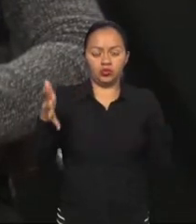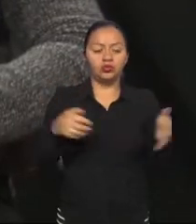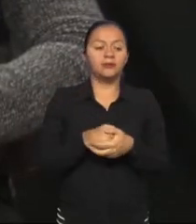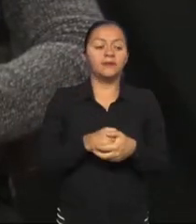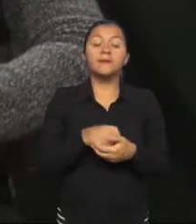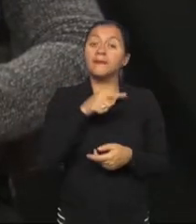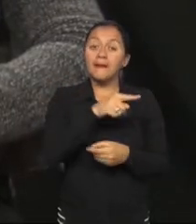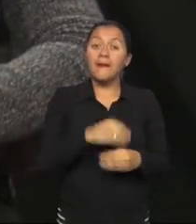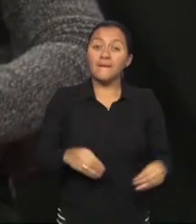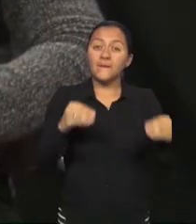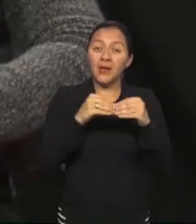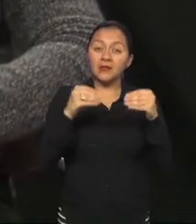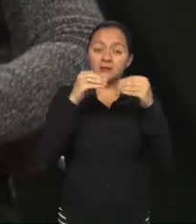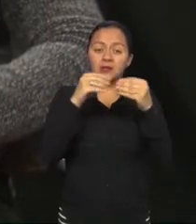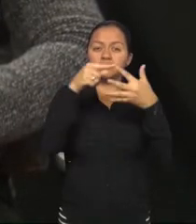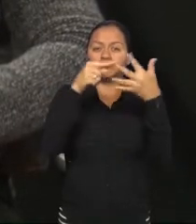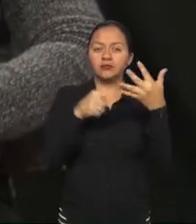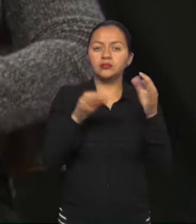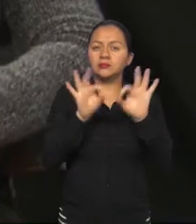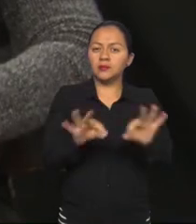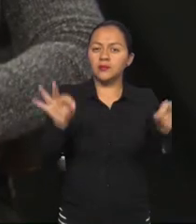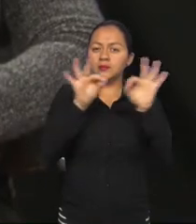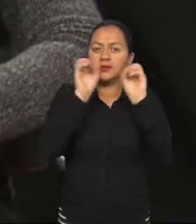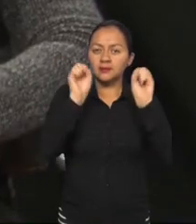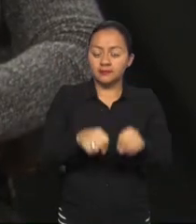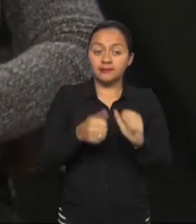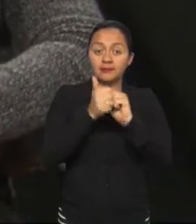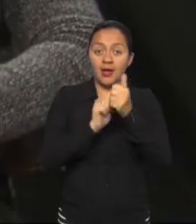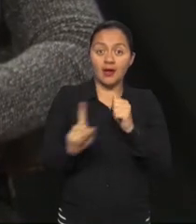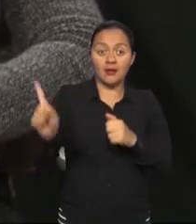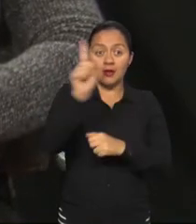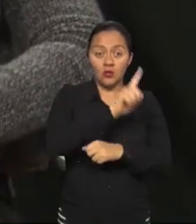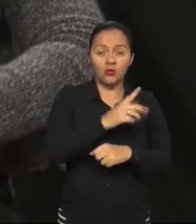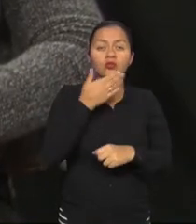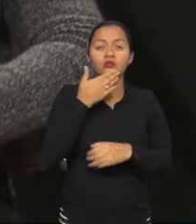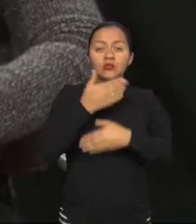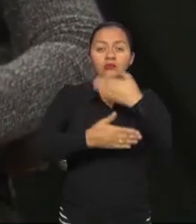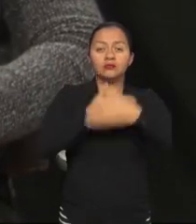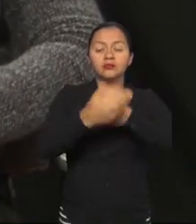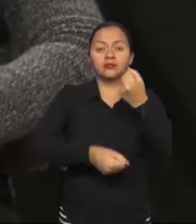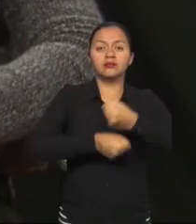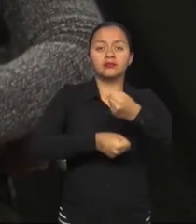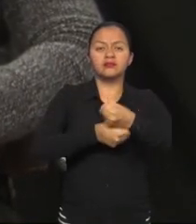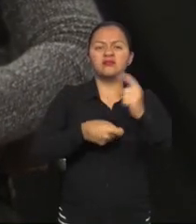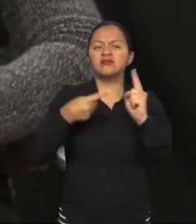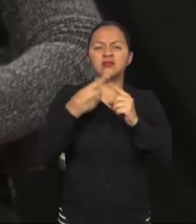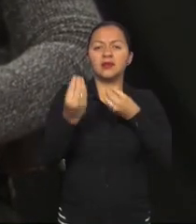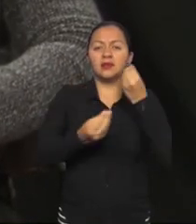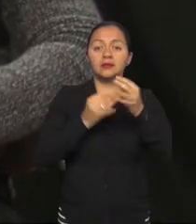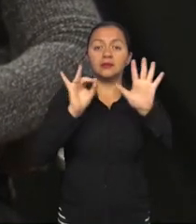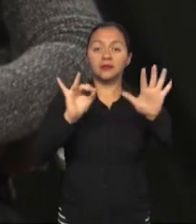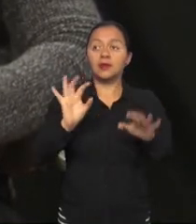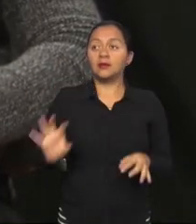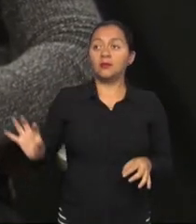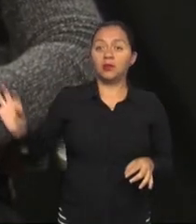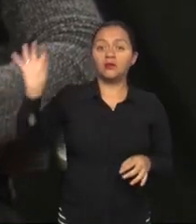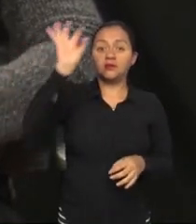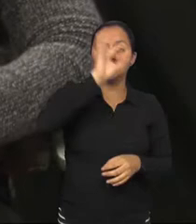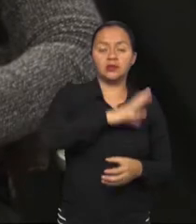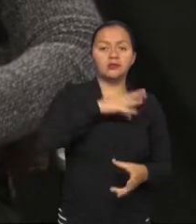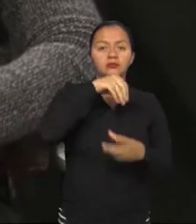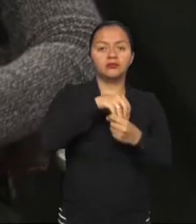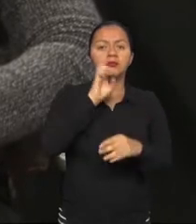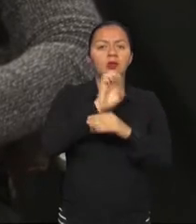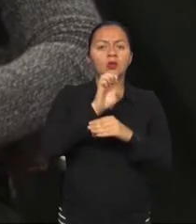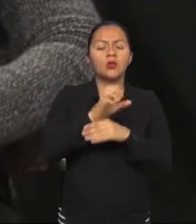ese sentido, pues, fue muy importante poder en cada una de las localidades, que fueron 7 provincias del país,